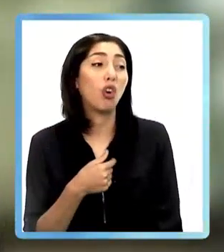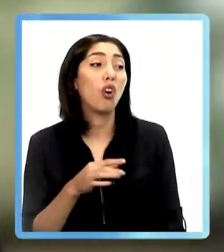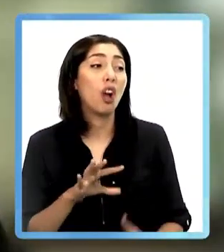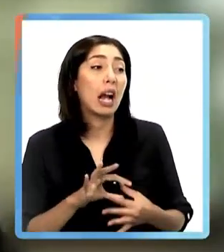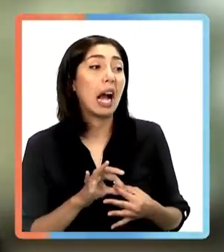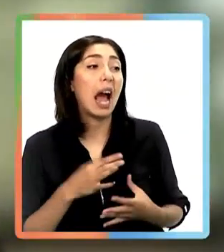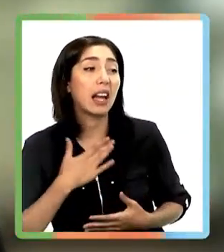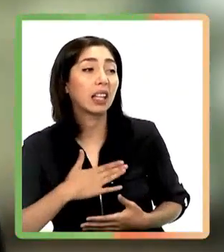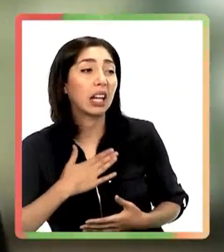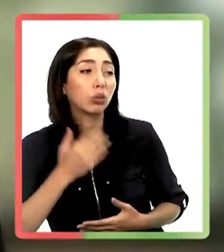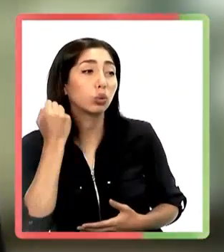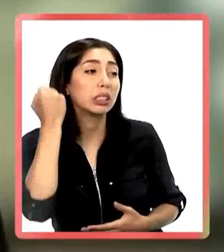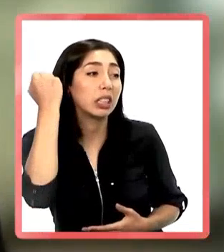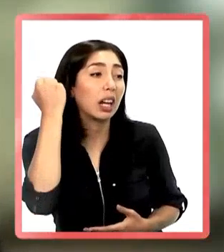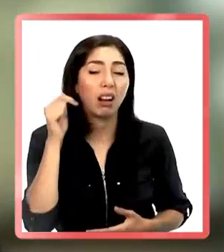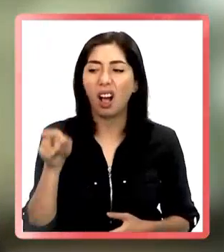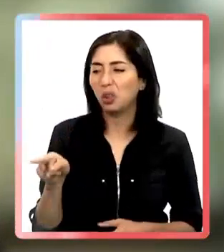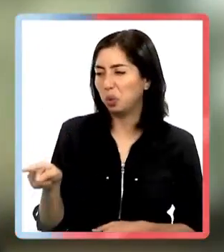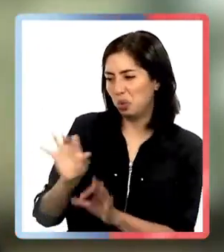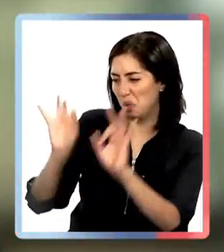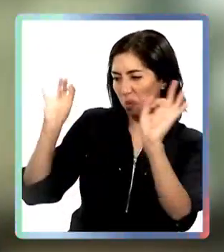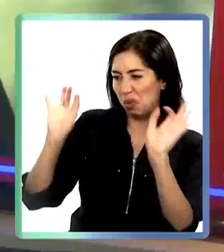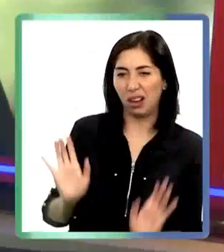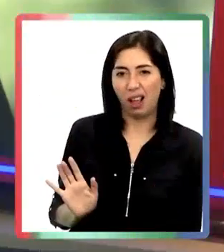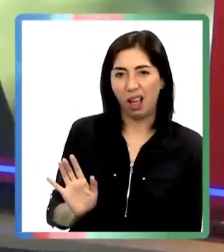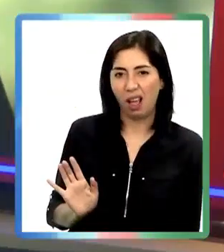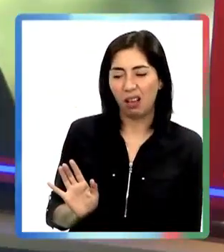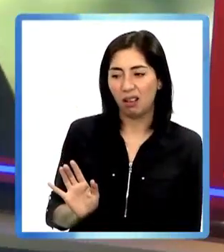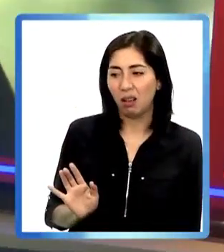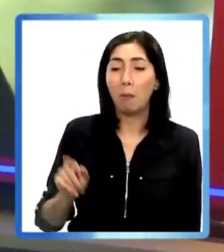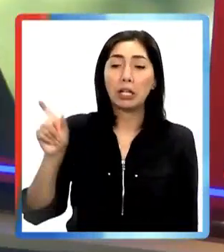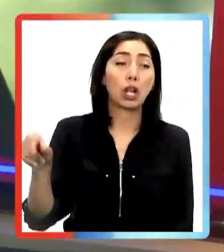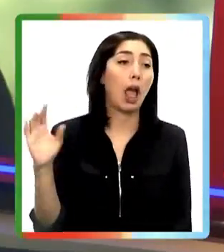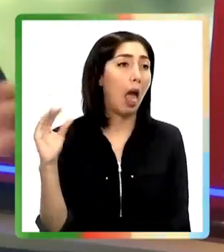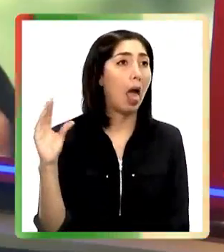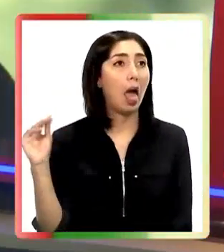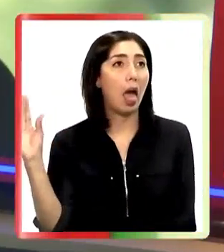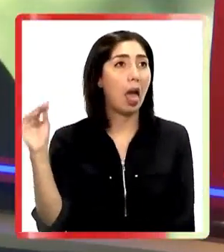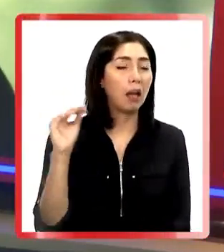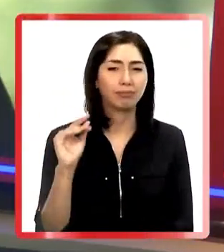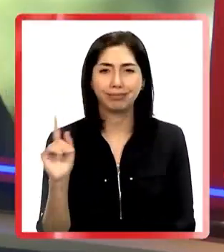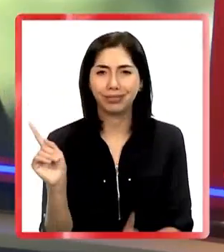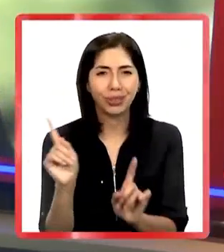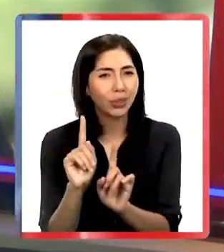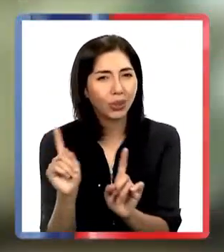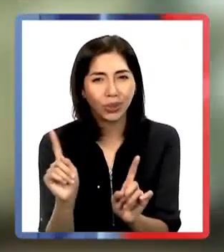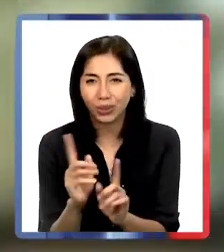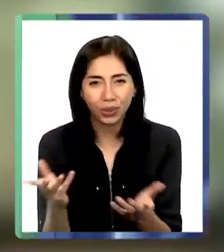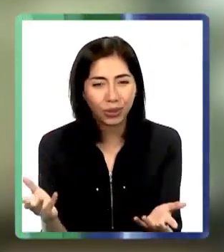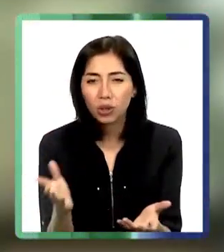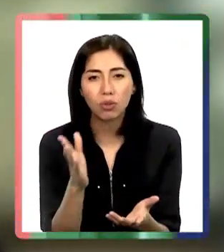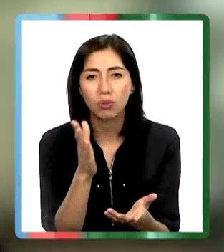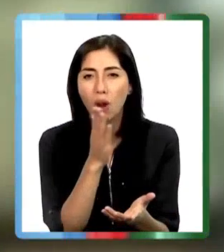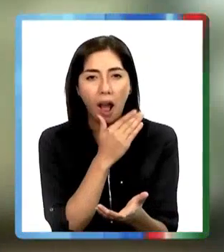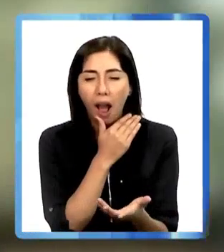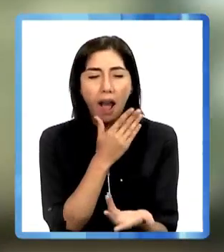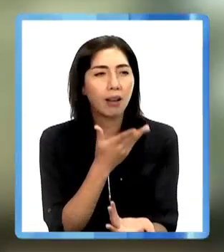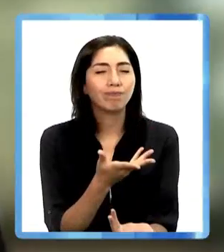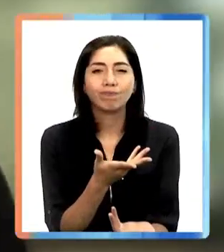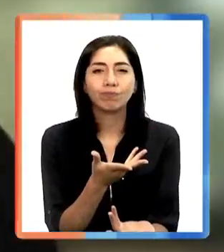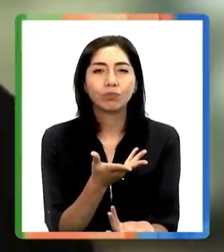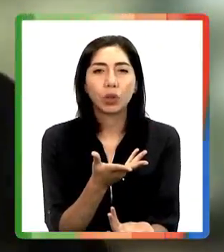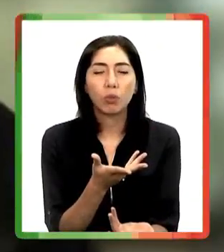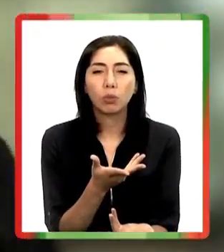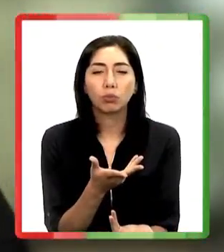tiene ganas, nunca lo va a hacer. No hay una norma, ni el que habla mucho o el que habla poco de suicidio. No hay